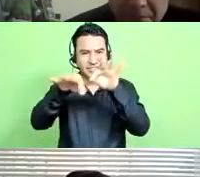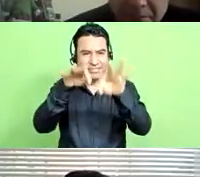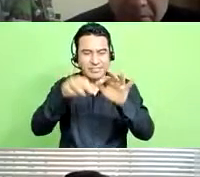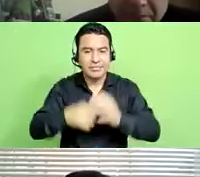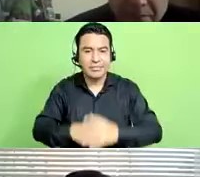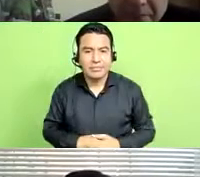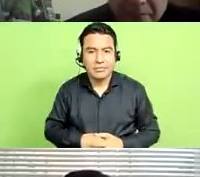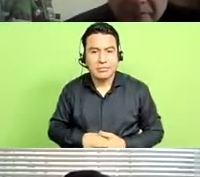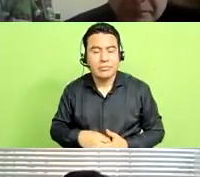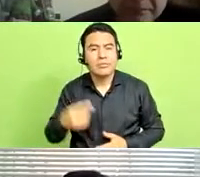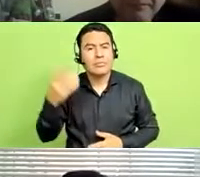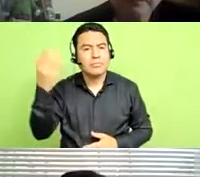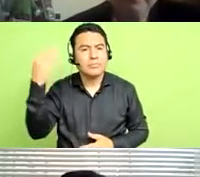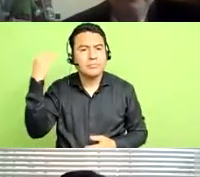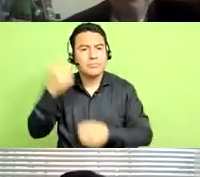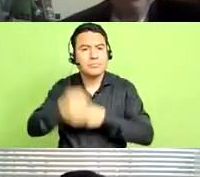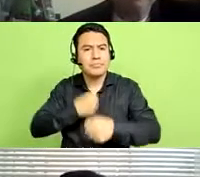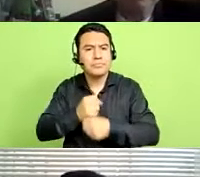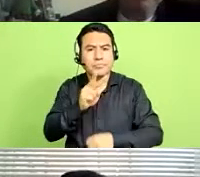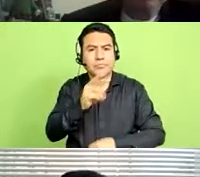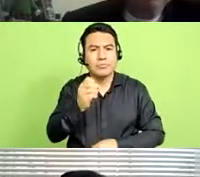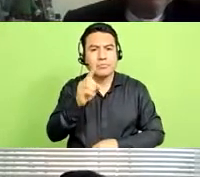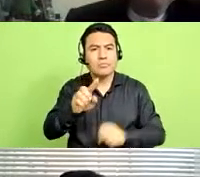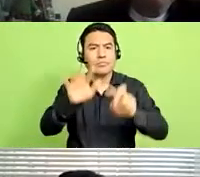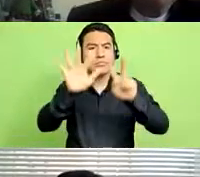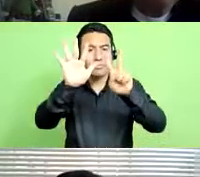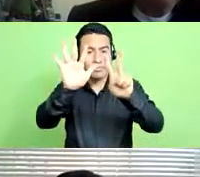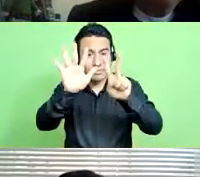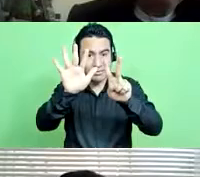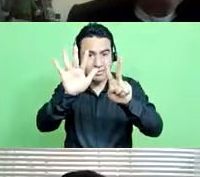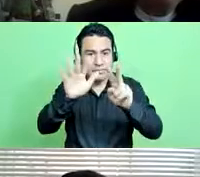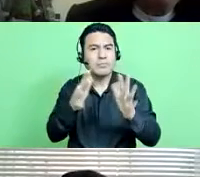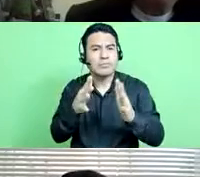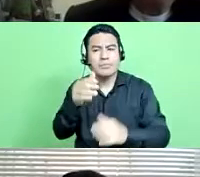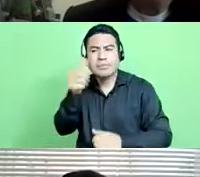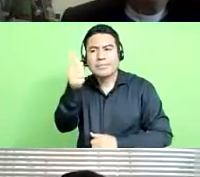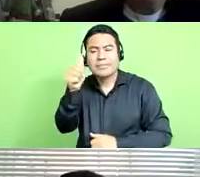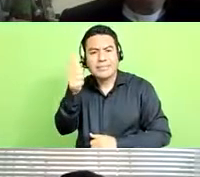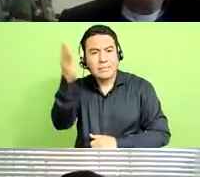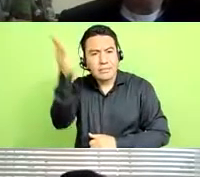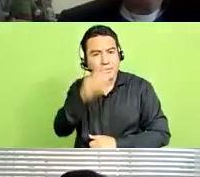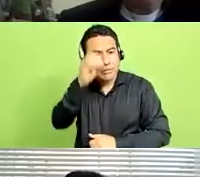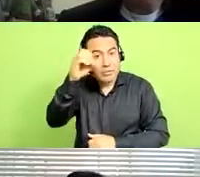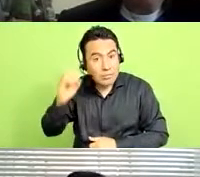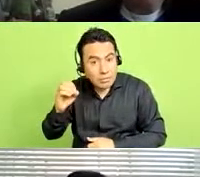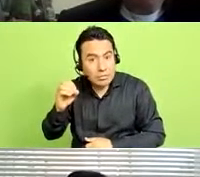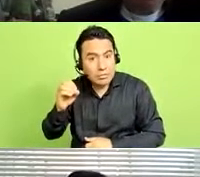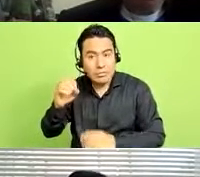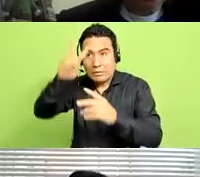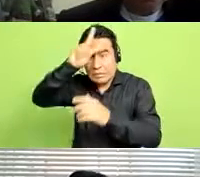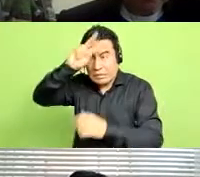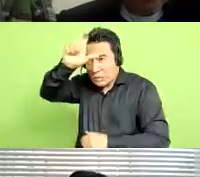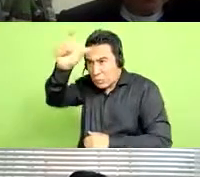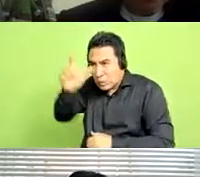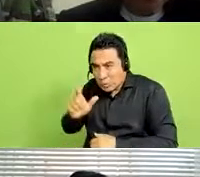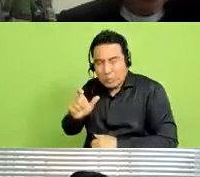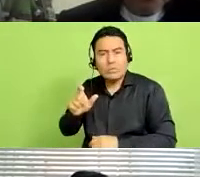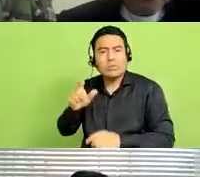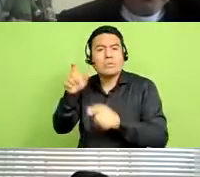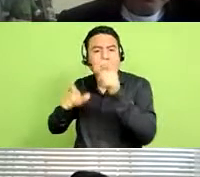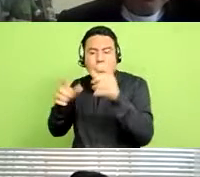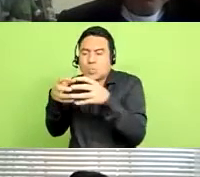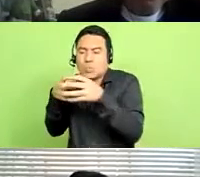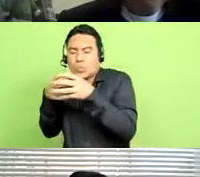del año 2017 el 10 por ciento de la población tiene alguna discapacidad de esto casi el